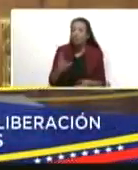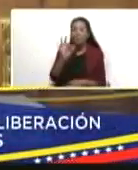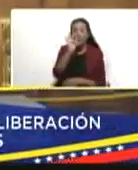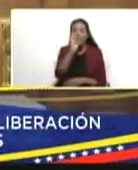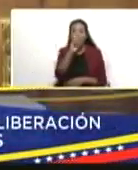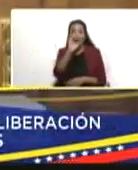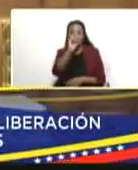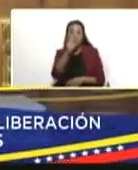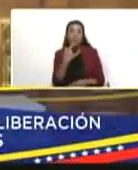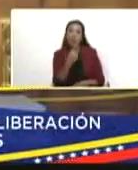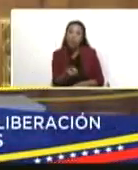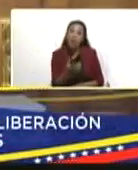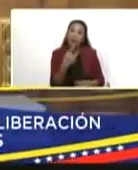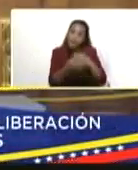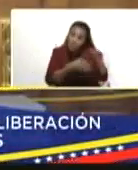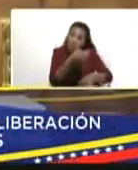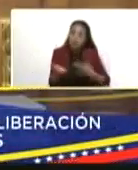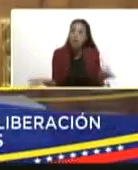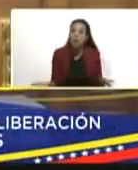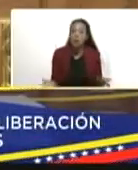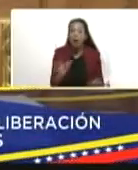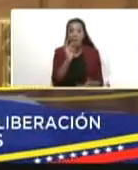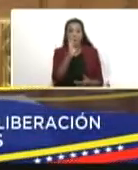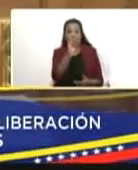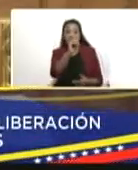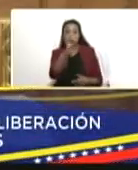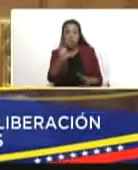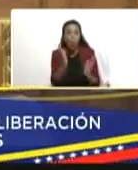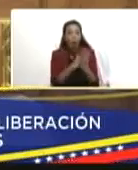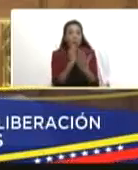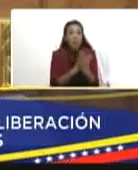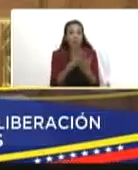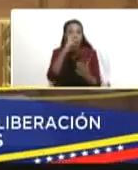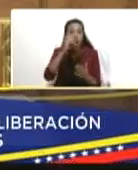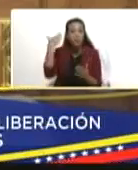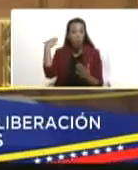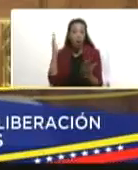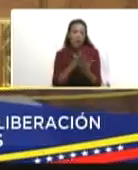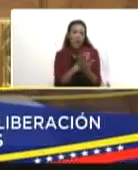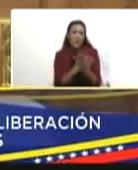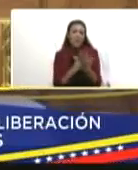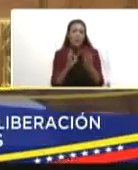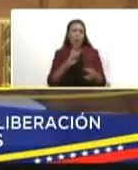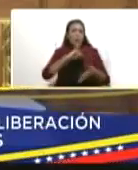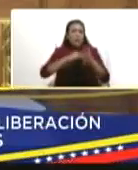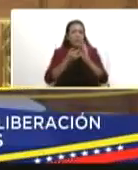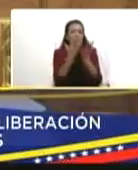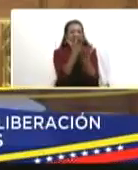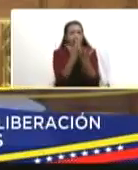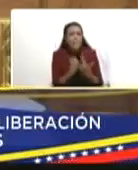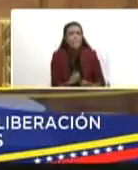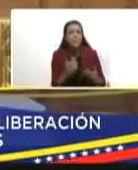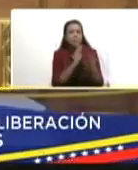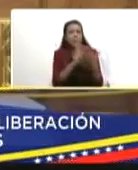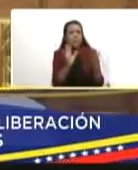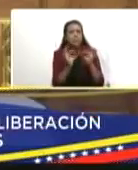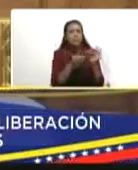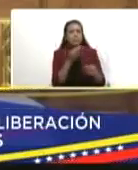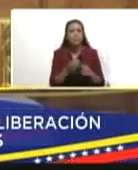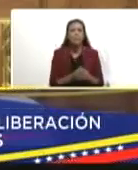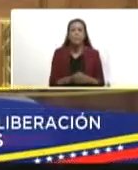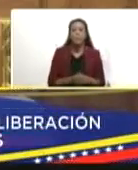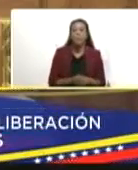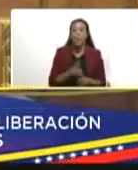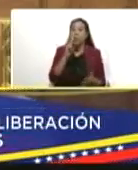hablar más porque Francisco amelas me regaló un libro hace años Cuándo fue